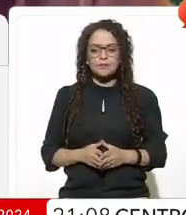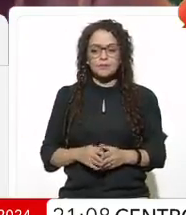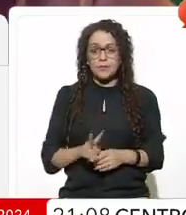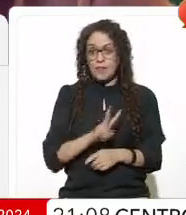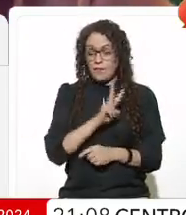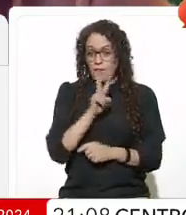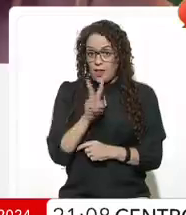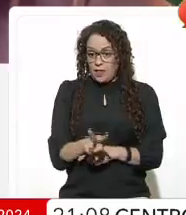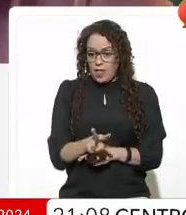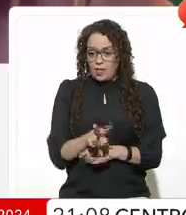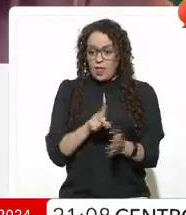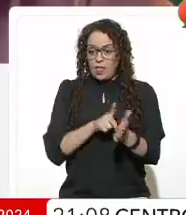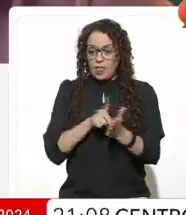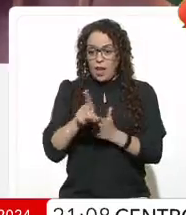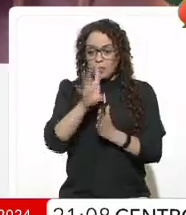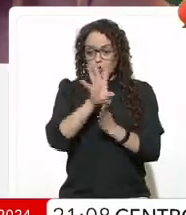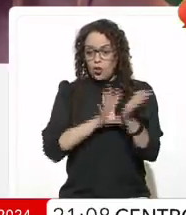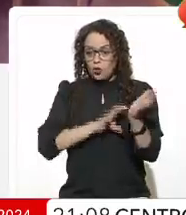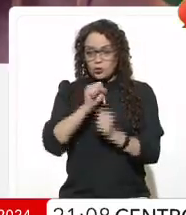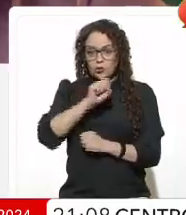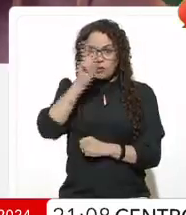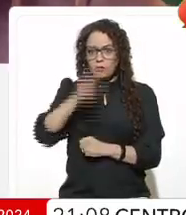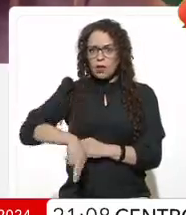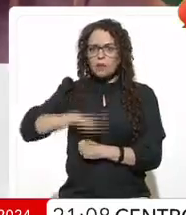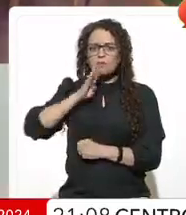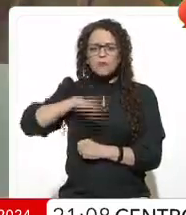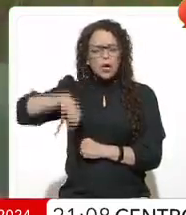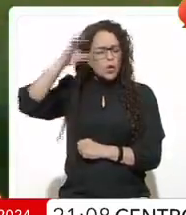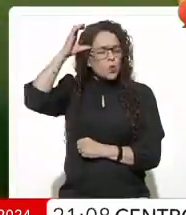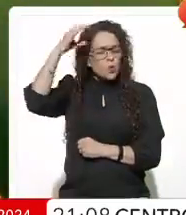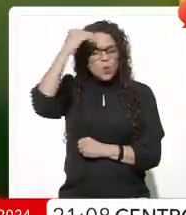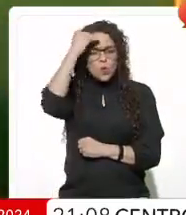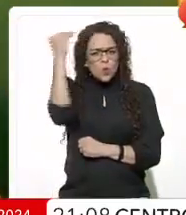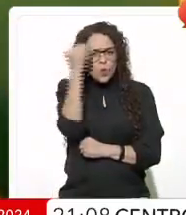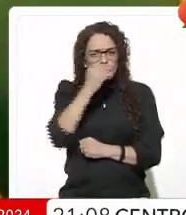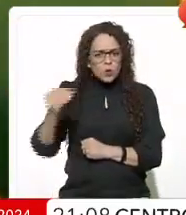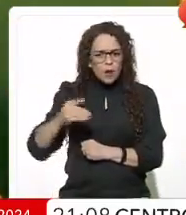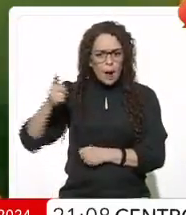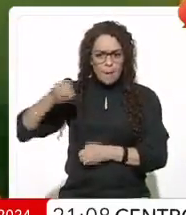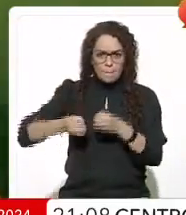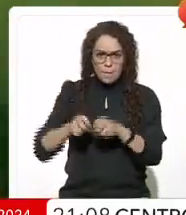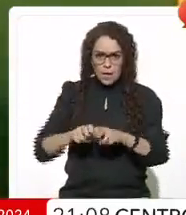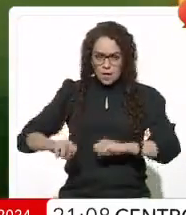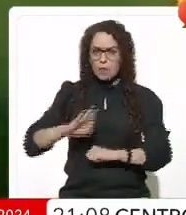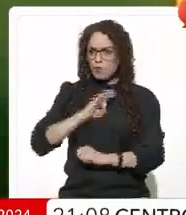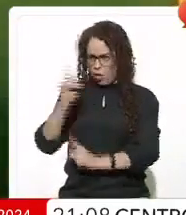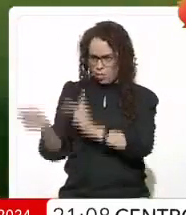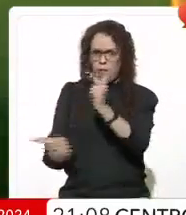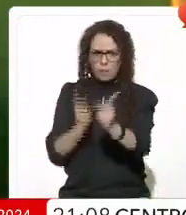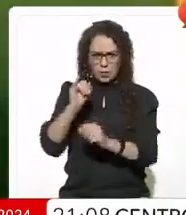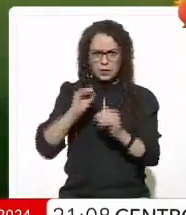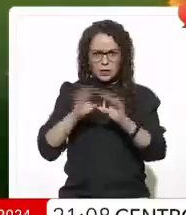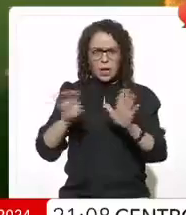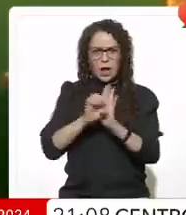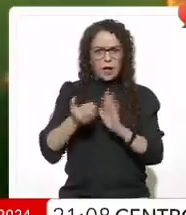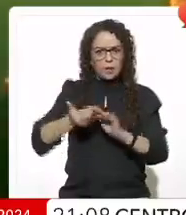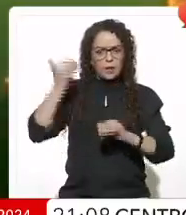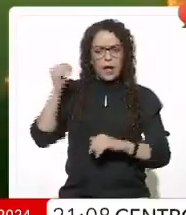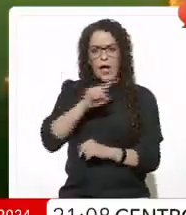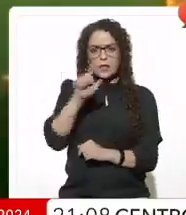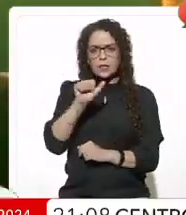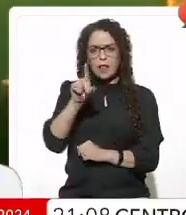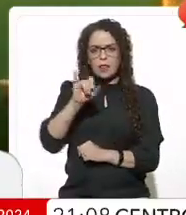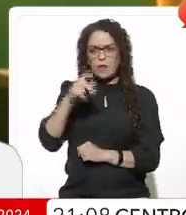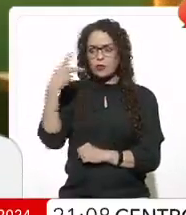aberración del derecho constitucional. Los ministros pueden solicitar consultas como aquella vez cuando Saldívar le preguntó a